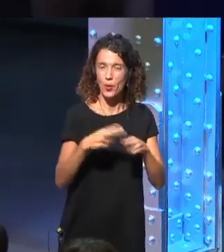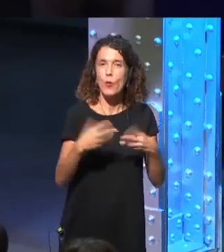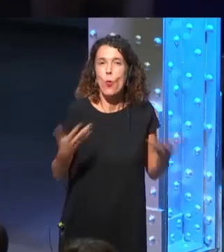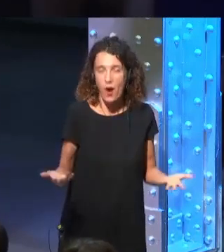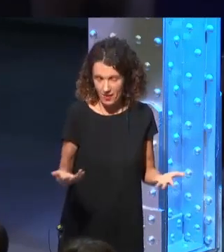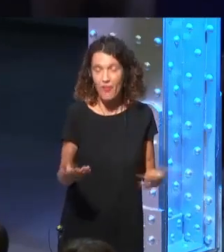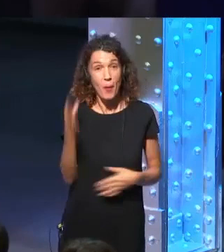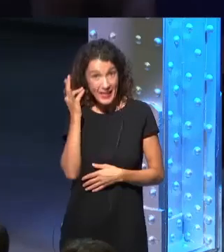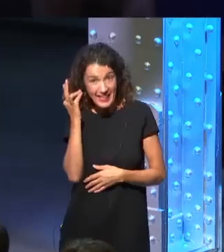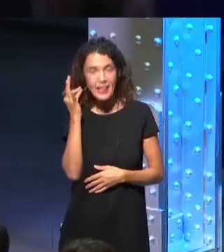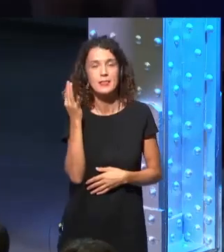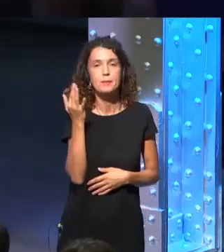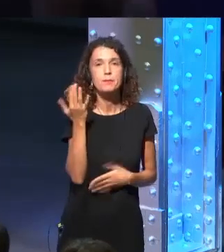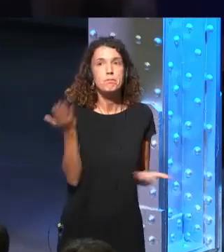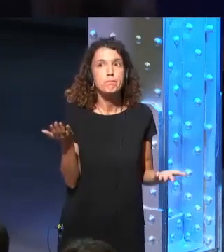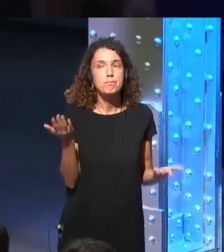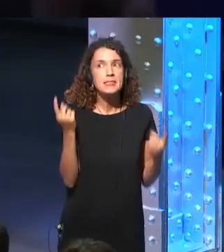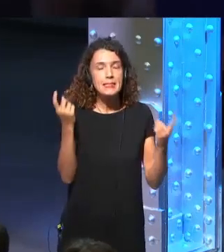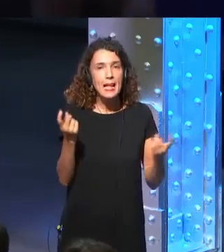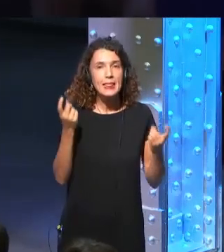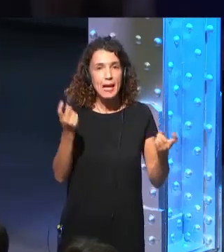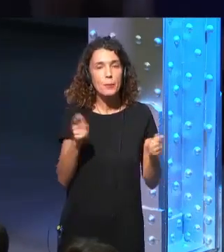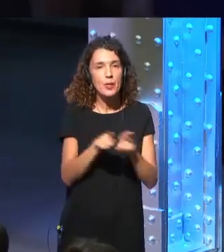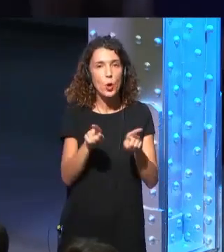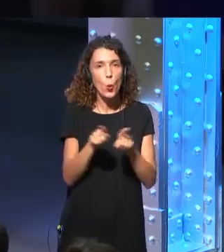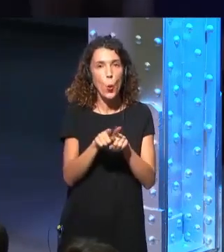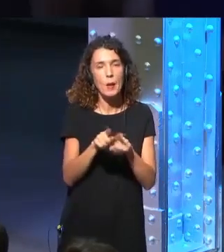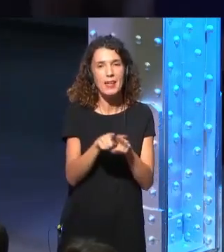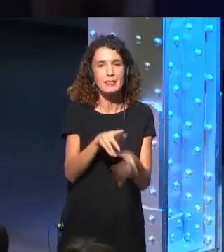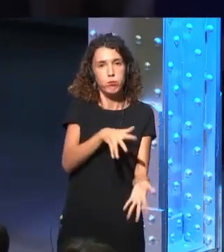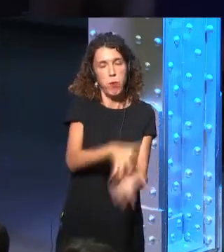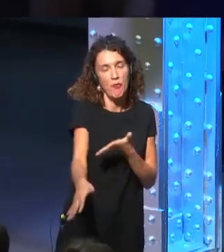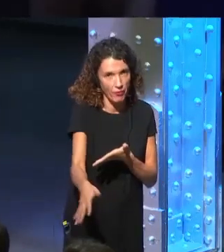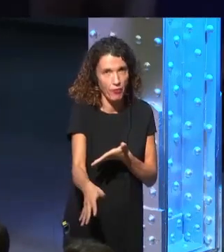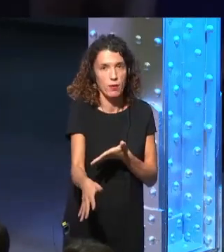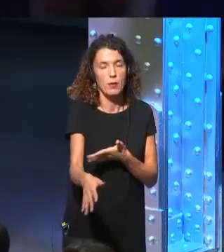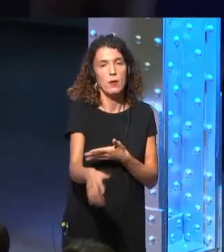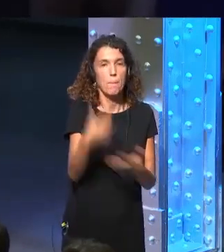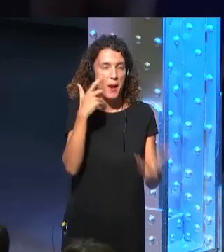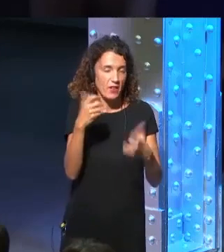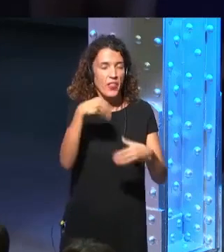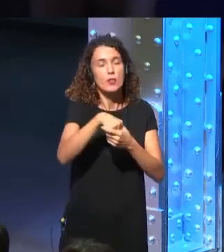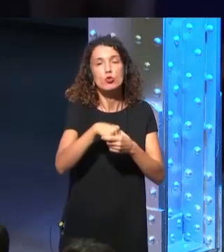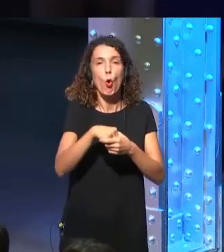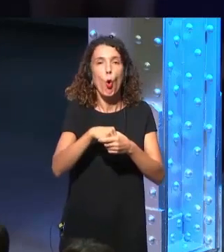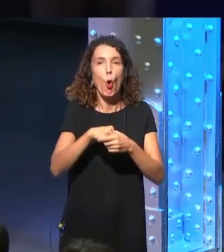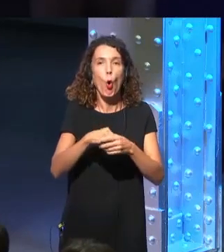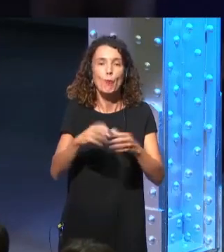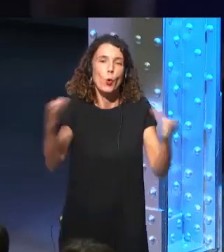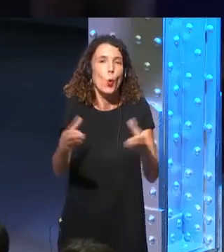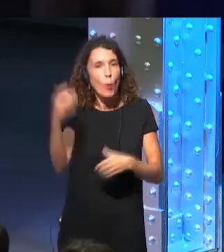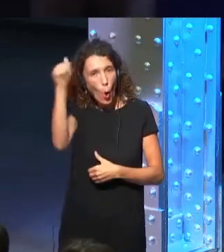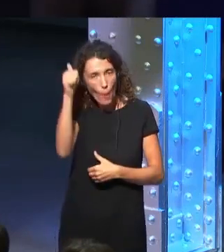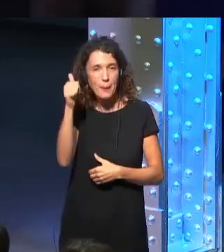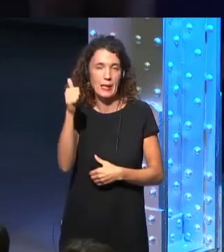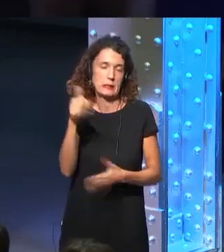políticas femeninas para hacer que tenga más impacto su voz y sea escuchada en ese territorio de hombres.